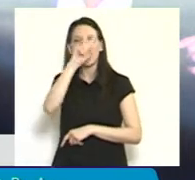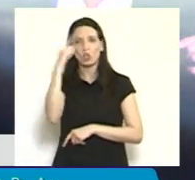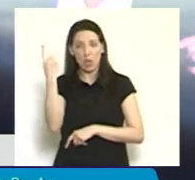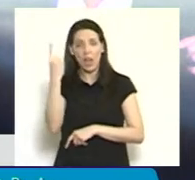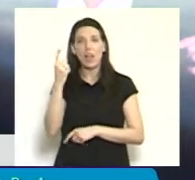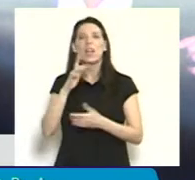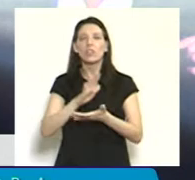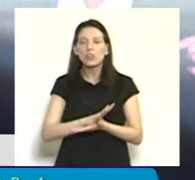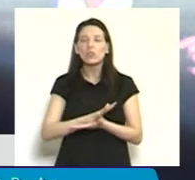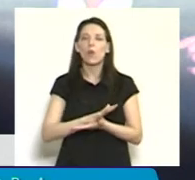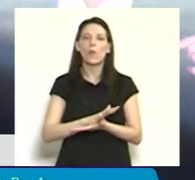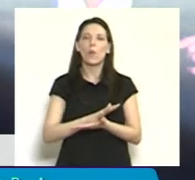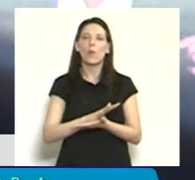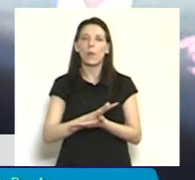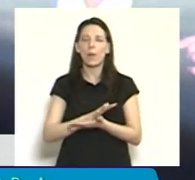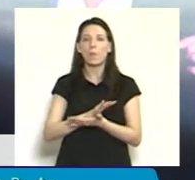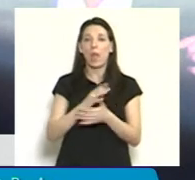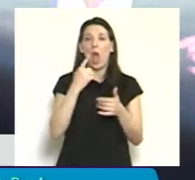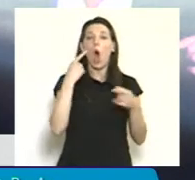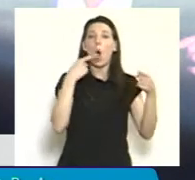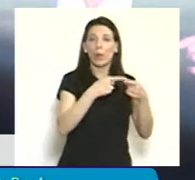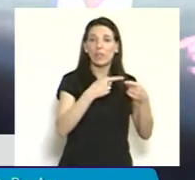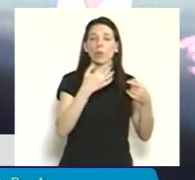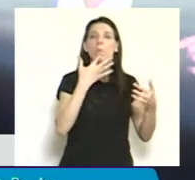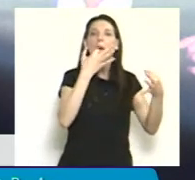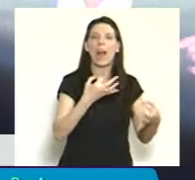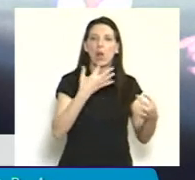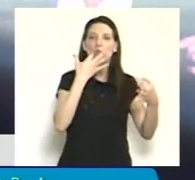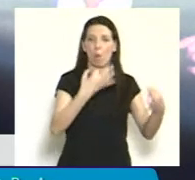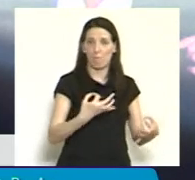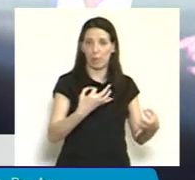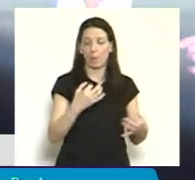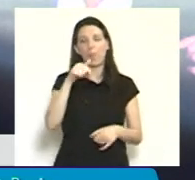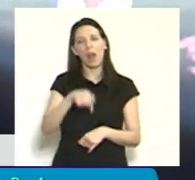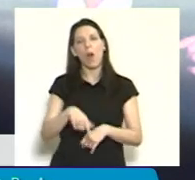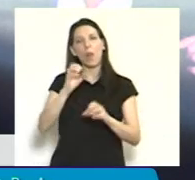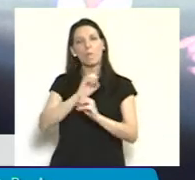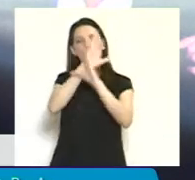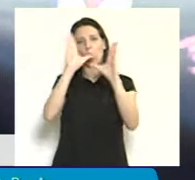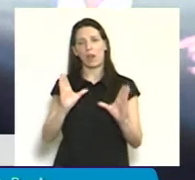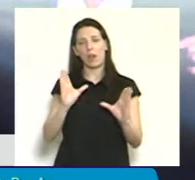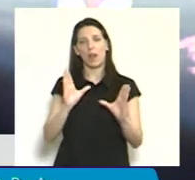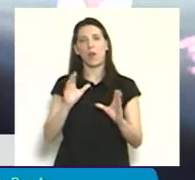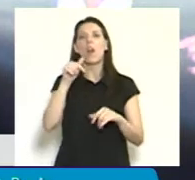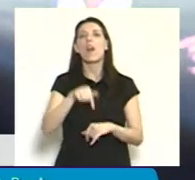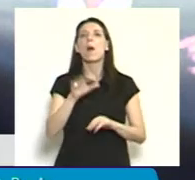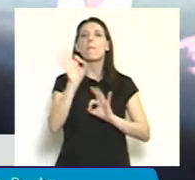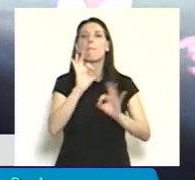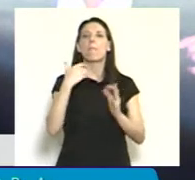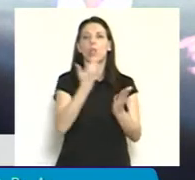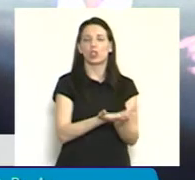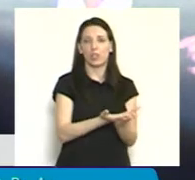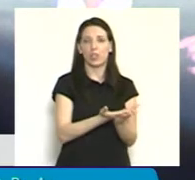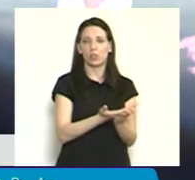acciones dirigidas a cada uno de estos objetivos. Queda claro en este caso, señora Presidenta, que este proyecto